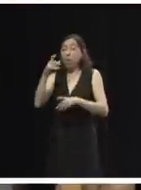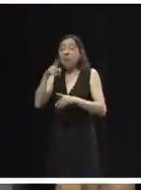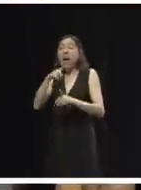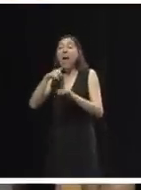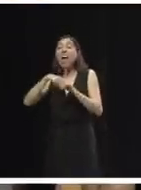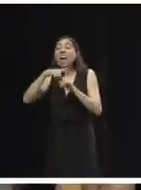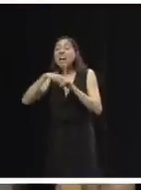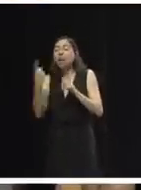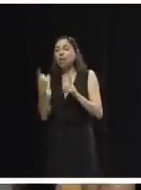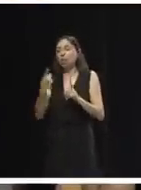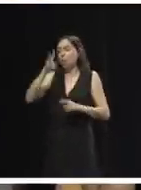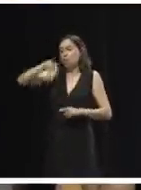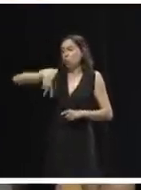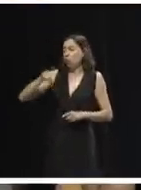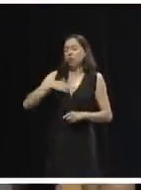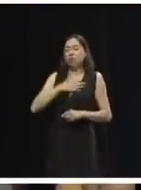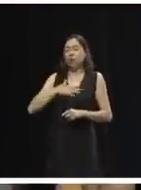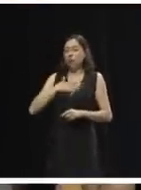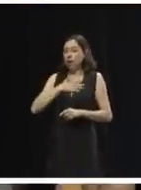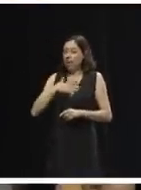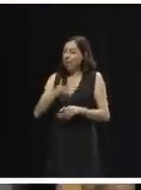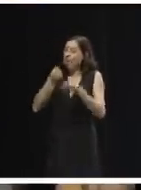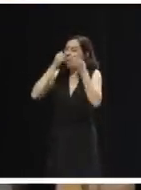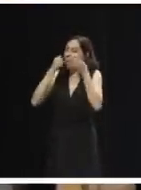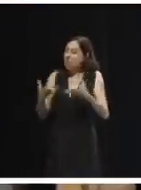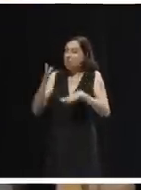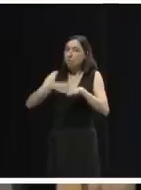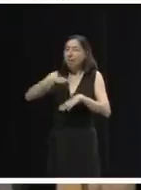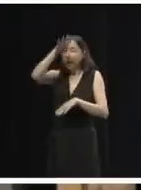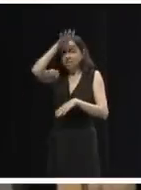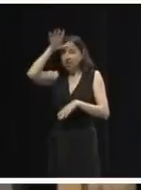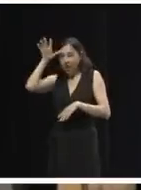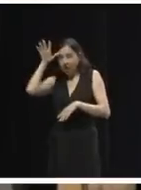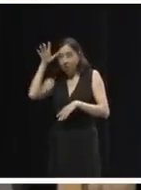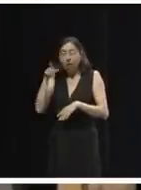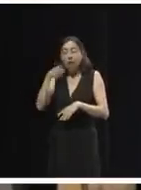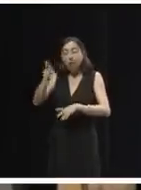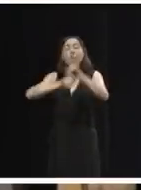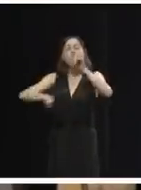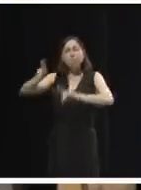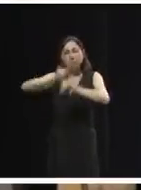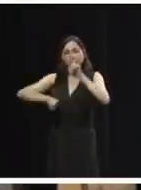clima agradable para el verano. Es un problema.